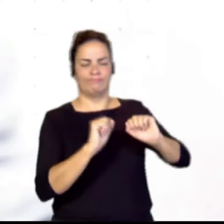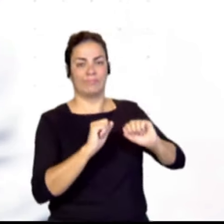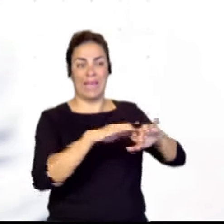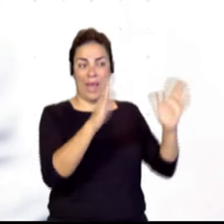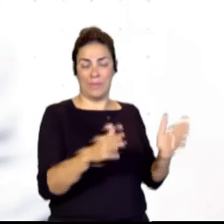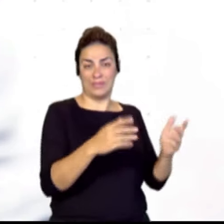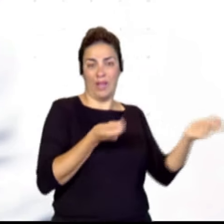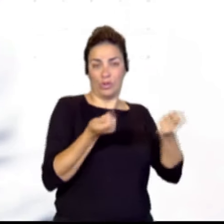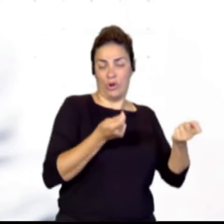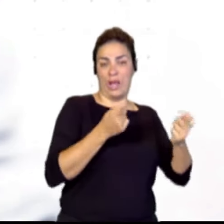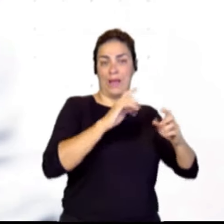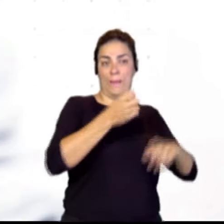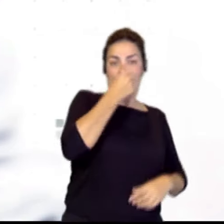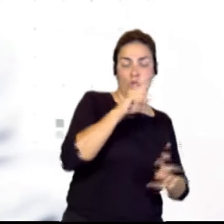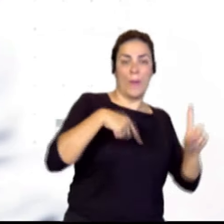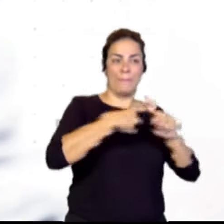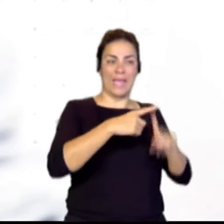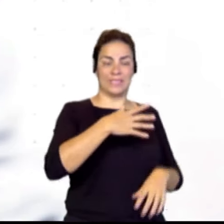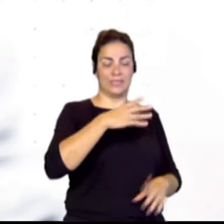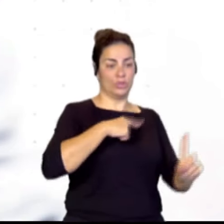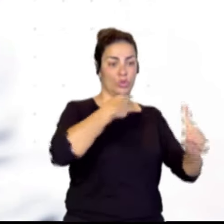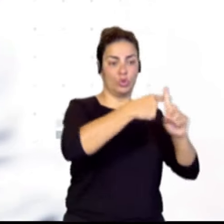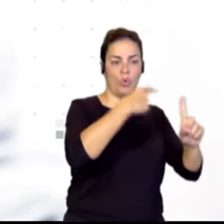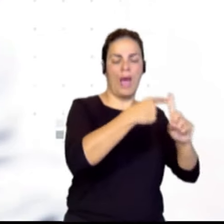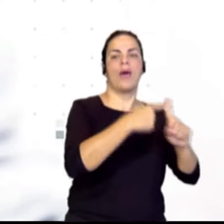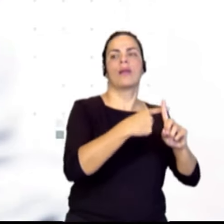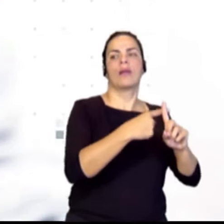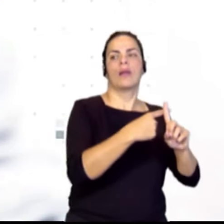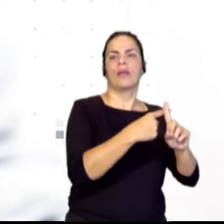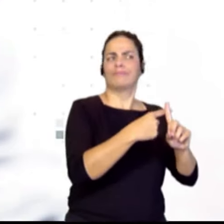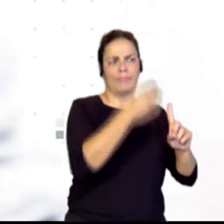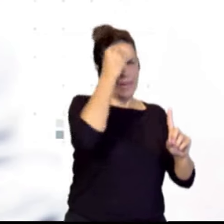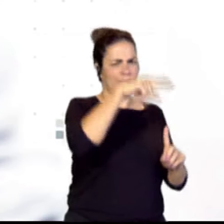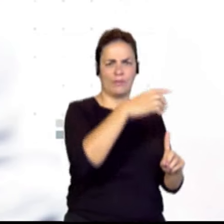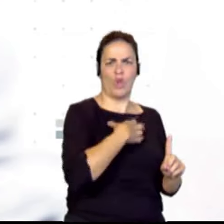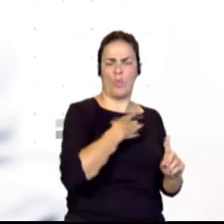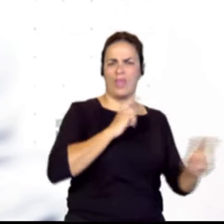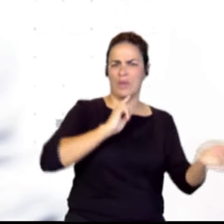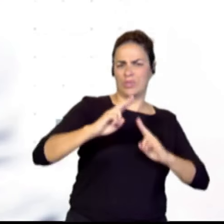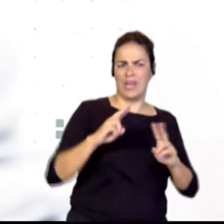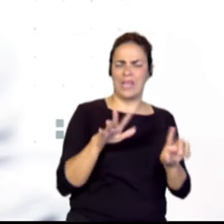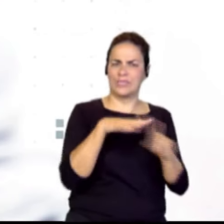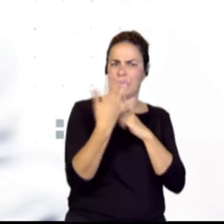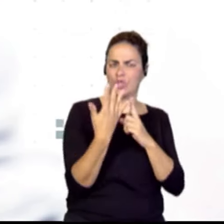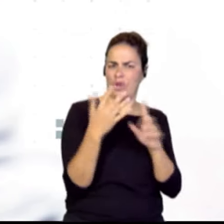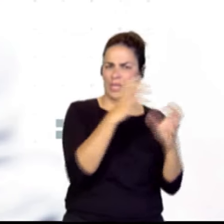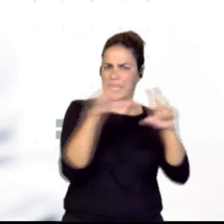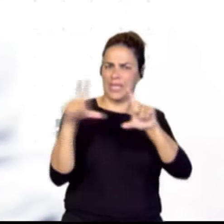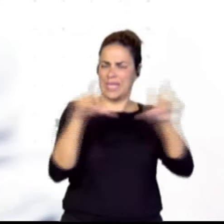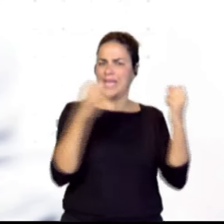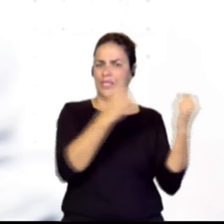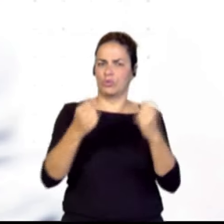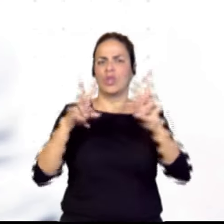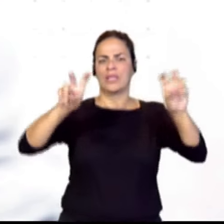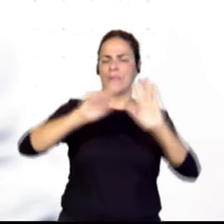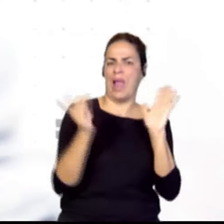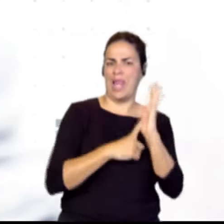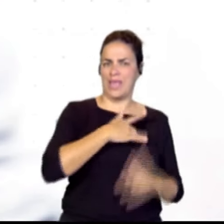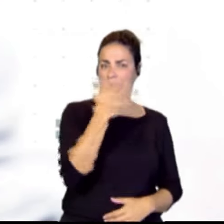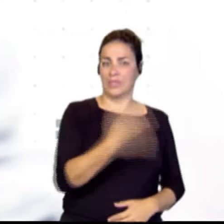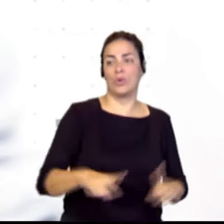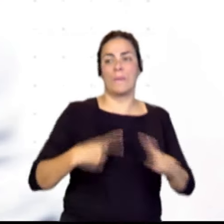por pso y sumar tenga legitimidad para responder al choque institucional sobre la ley de amnistía y una entrevista con